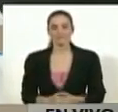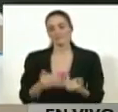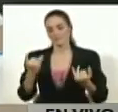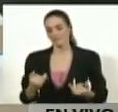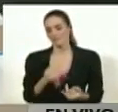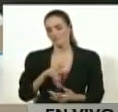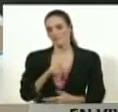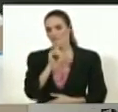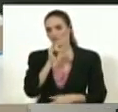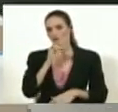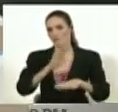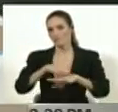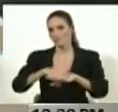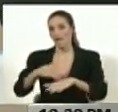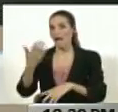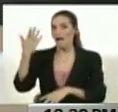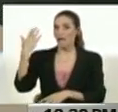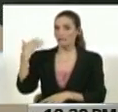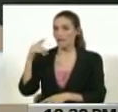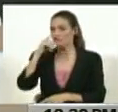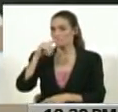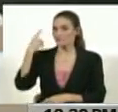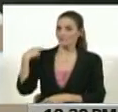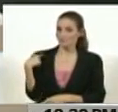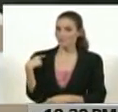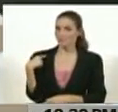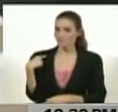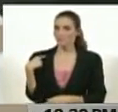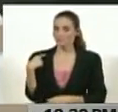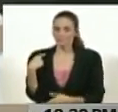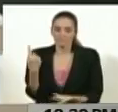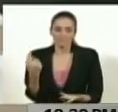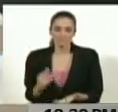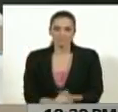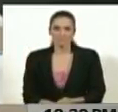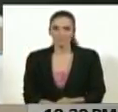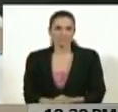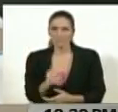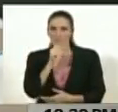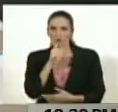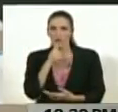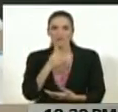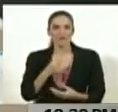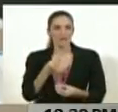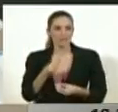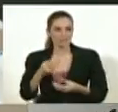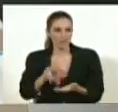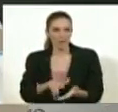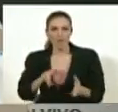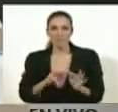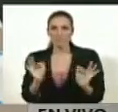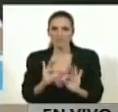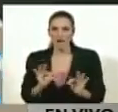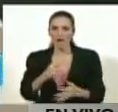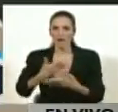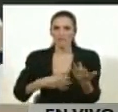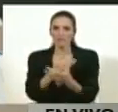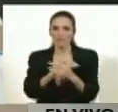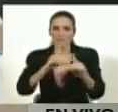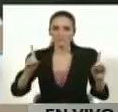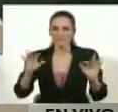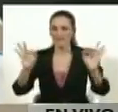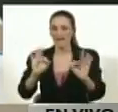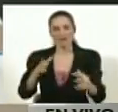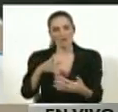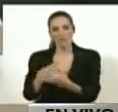habíamos anunciado en la sesión del año pasado no está aplicada o activada ninguna carta democrática